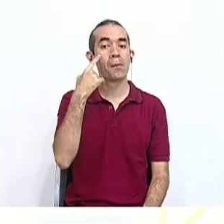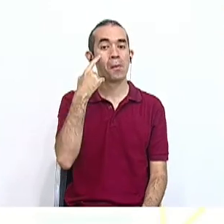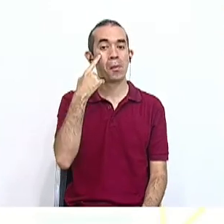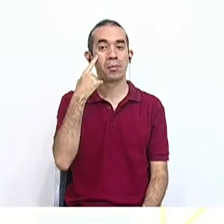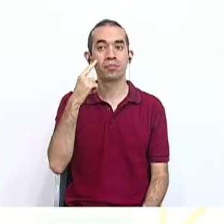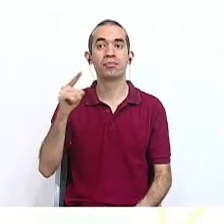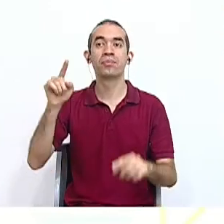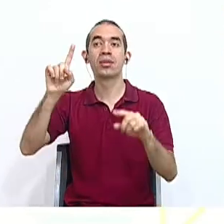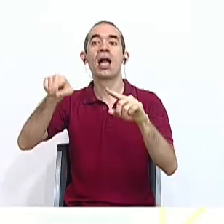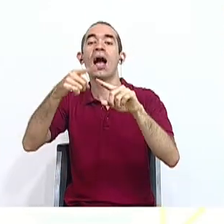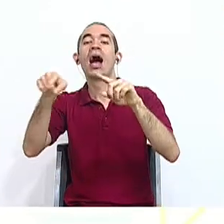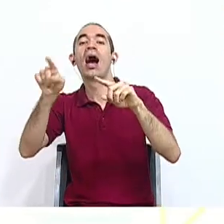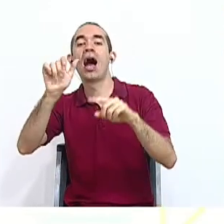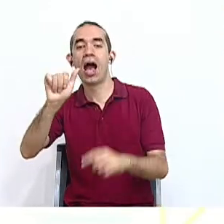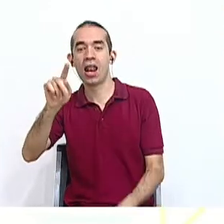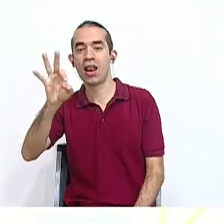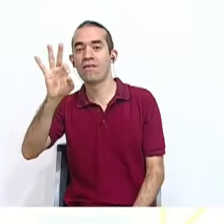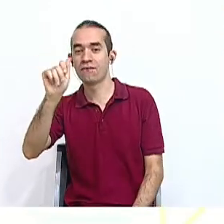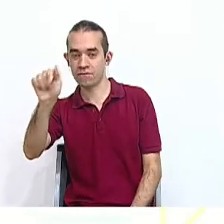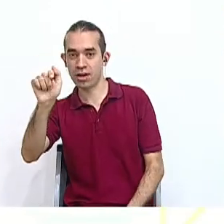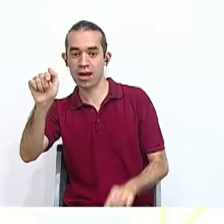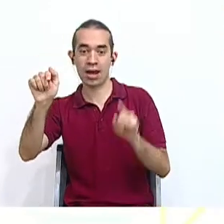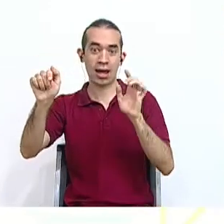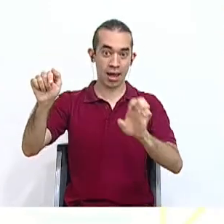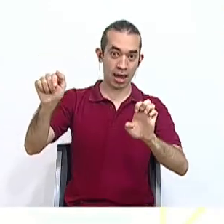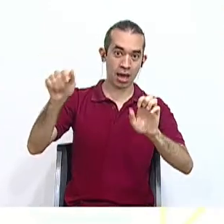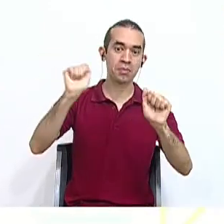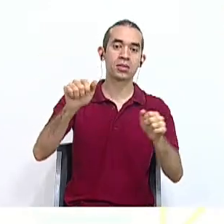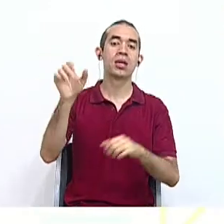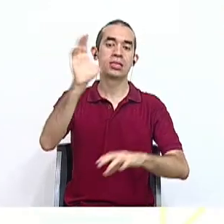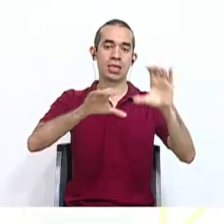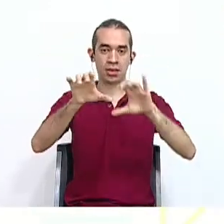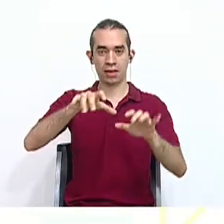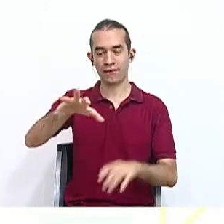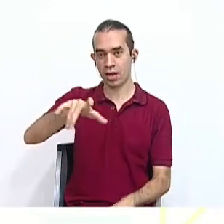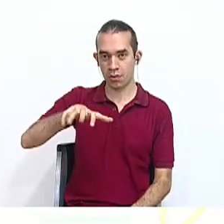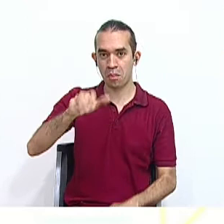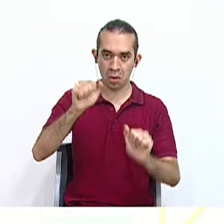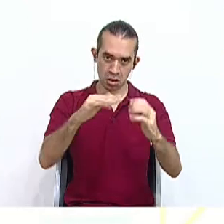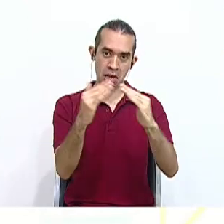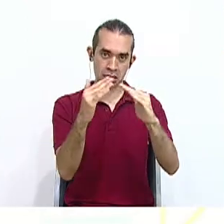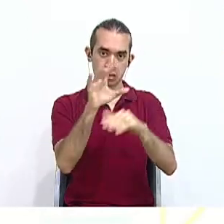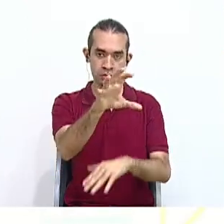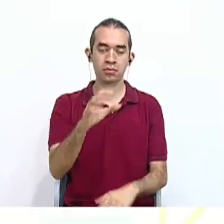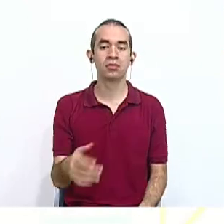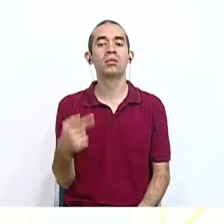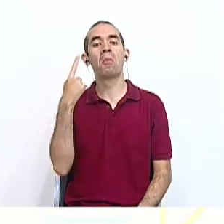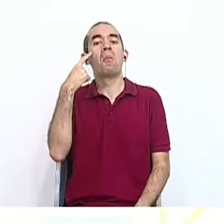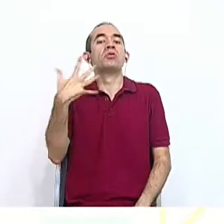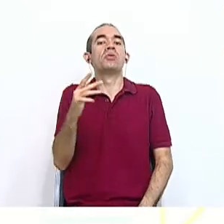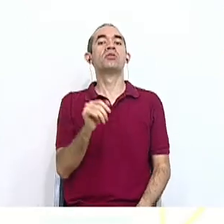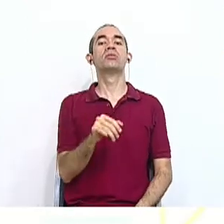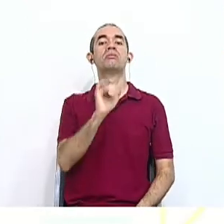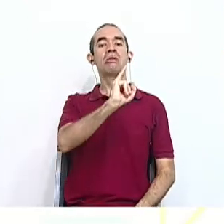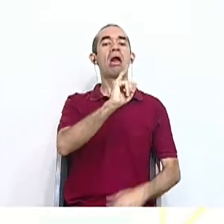E si tiene una calculadora científica para que usted lo pueda trabajar ahí en su casita. Y aproximadamente I es